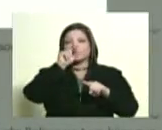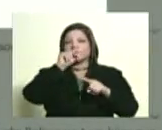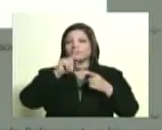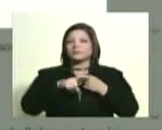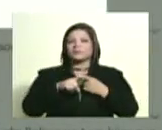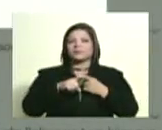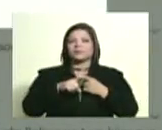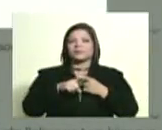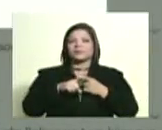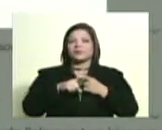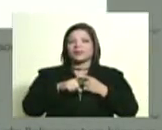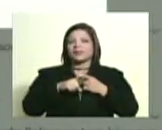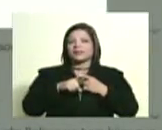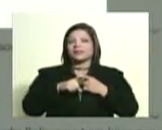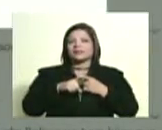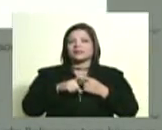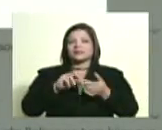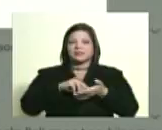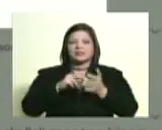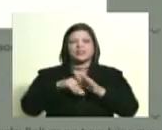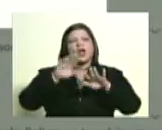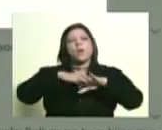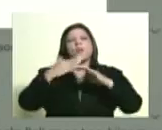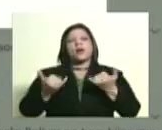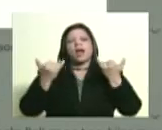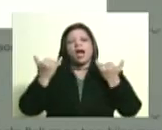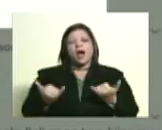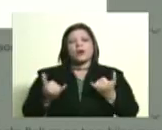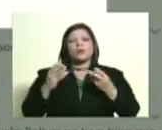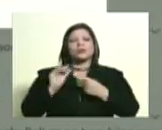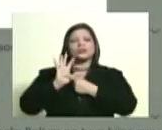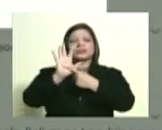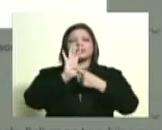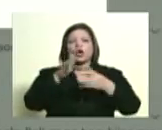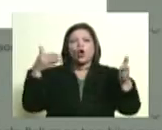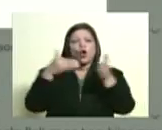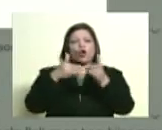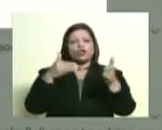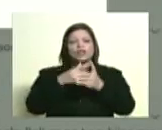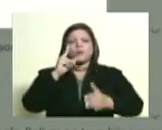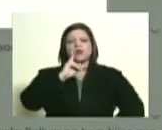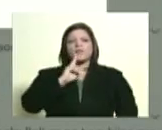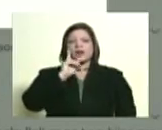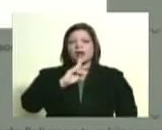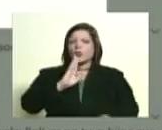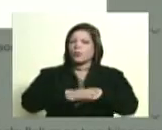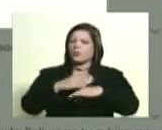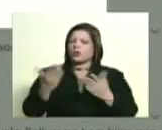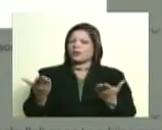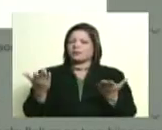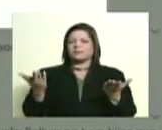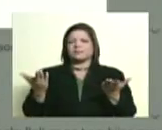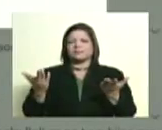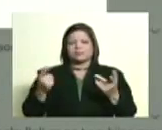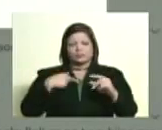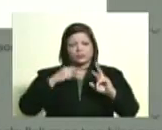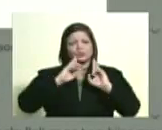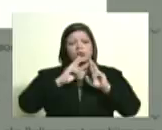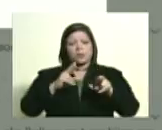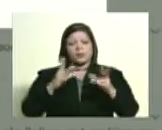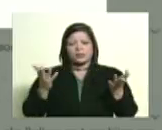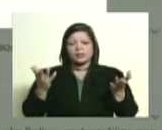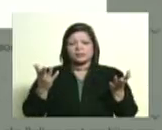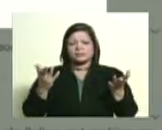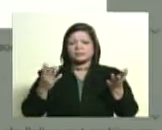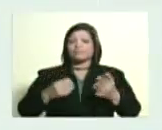redes foros. Reina Flores, ¿por qué se ve ahora tantas expresiones antibolivarianas? No sé si te atreves sí, a especular